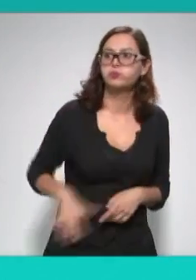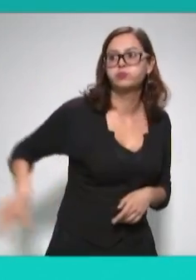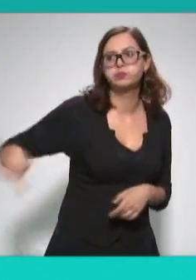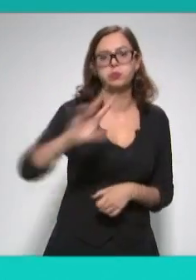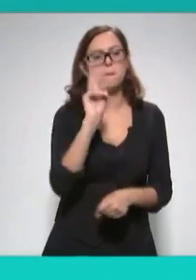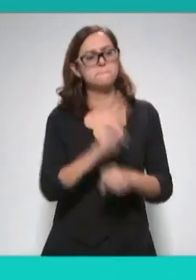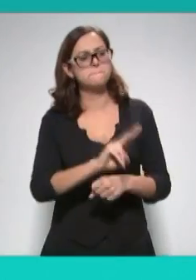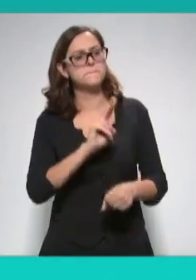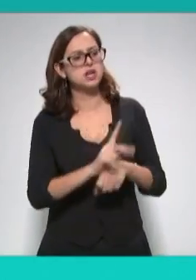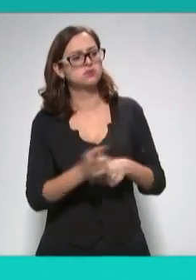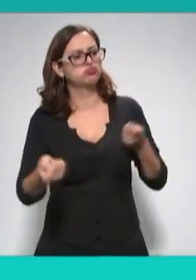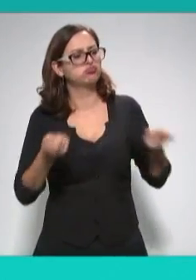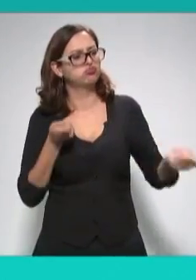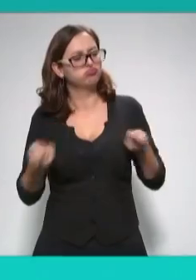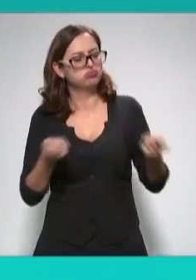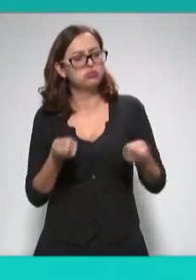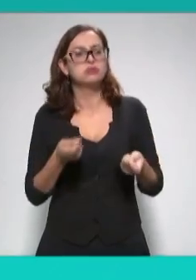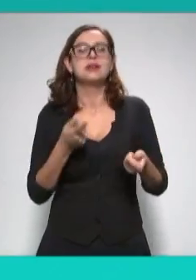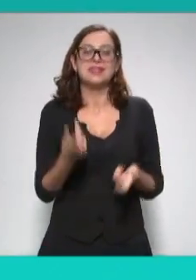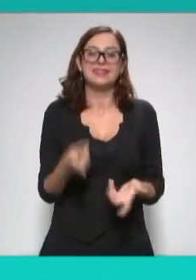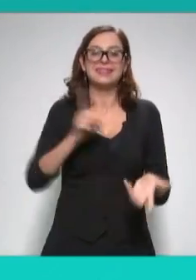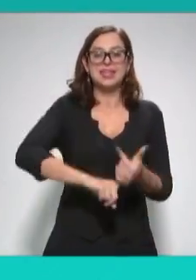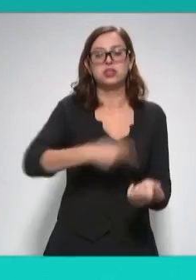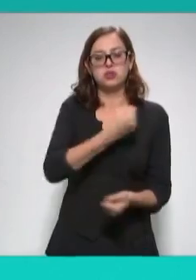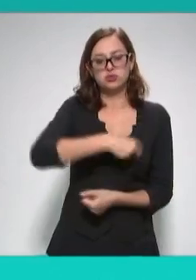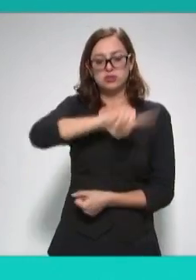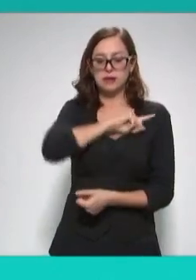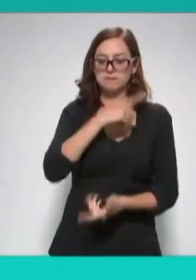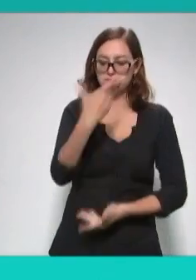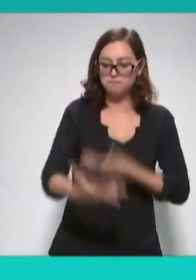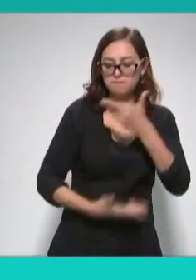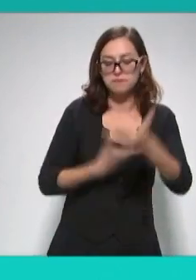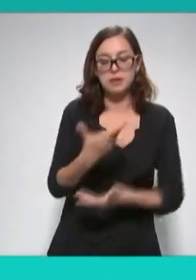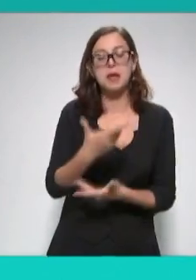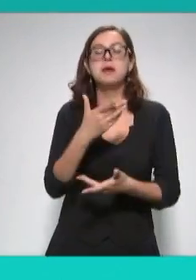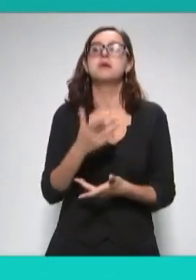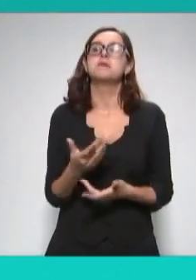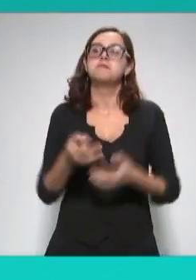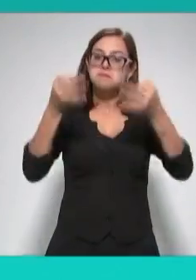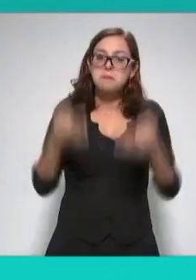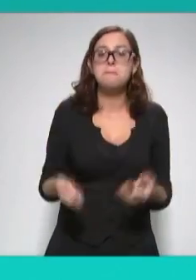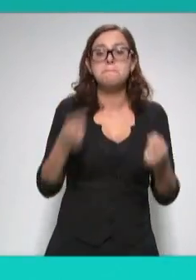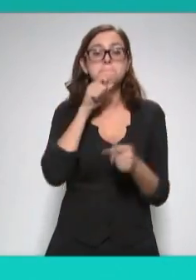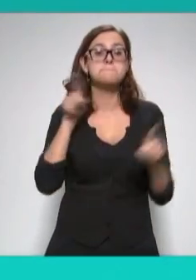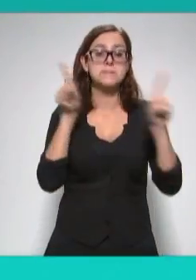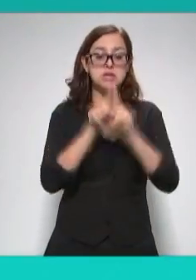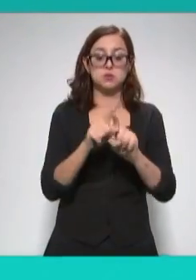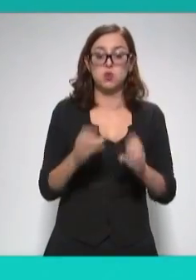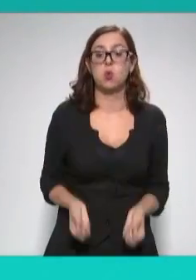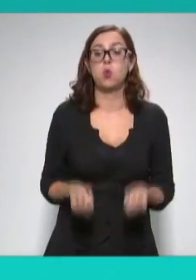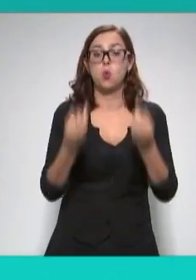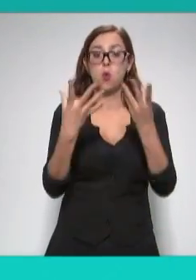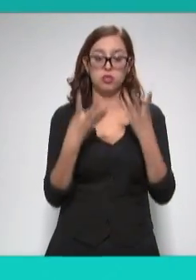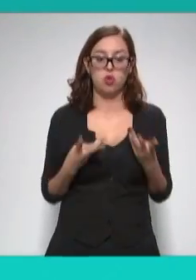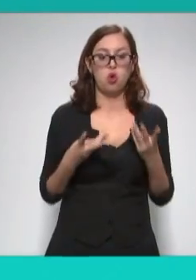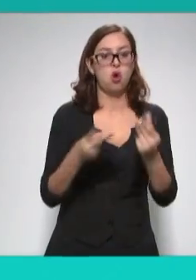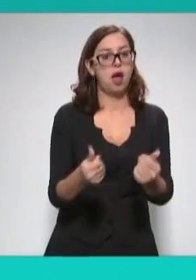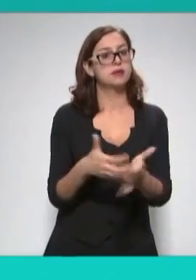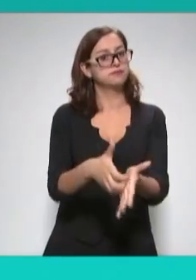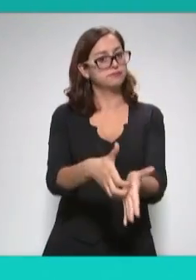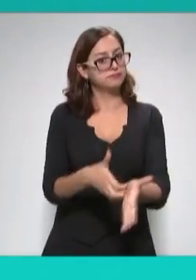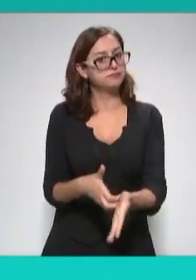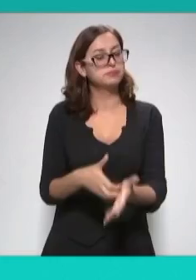calidad y eficiencia de los servicios de salud la racionalización de los recursos públicos destinados al sector la